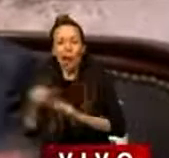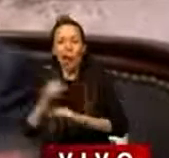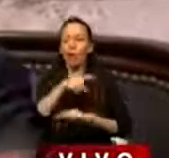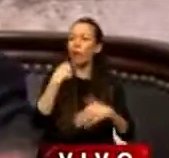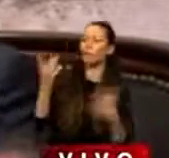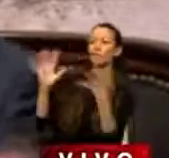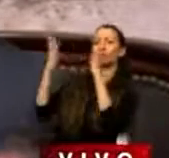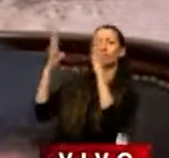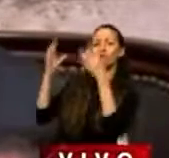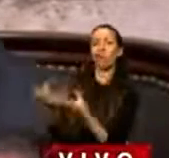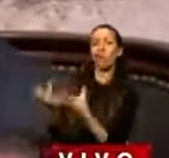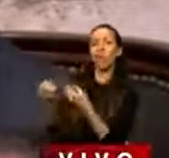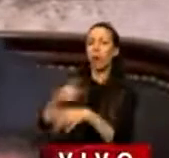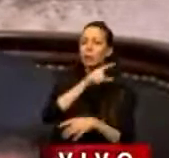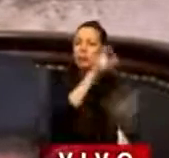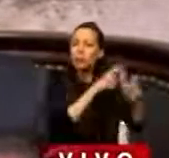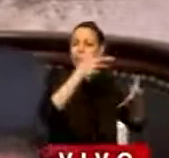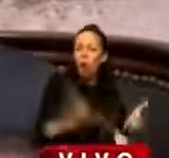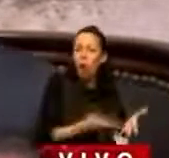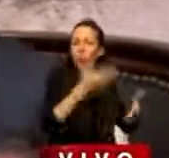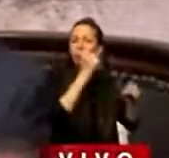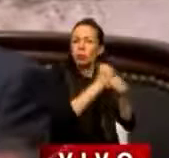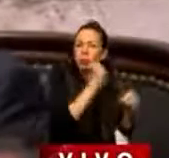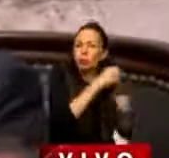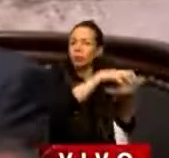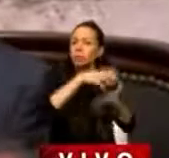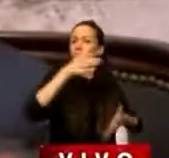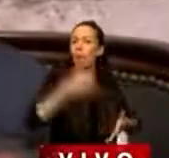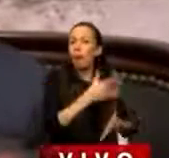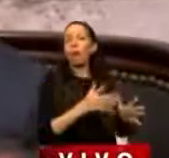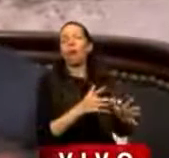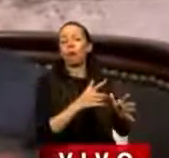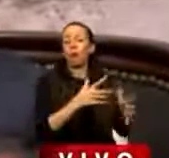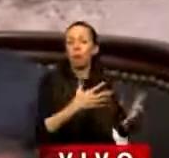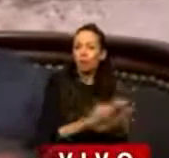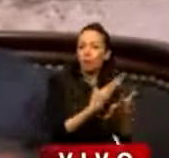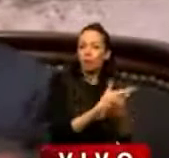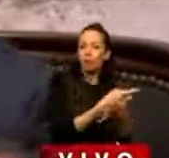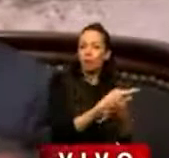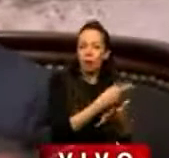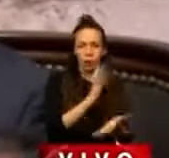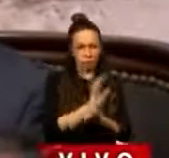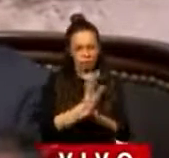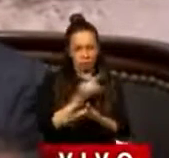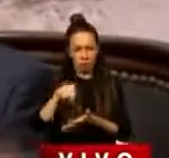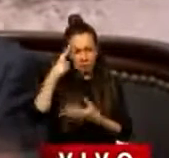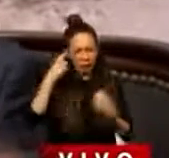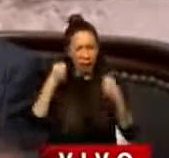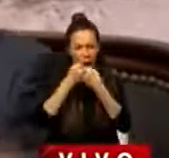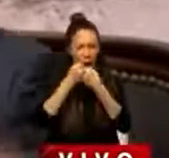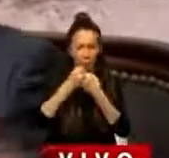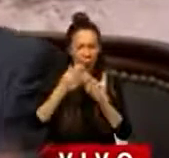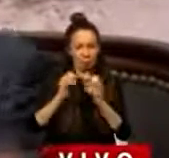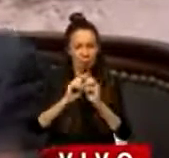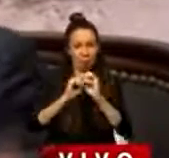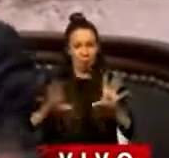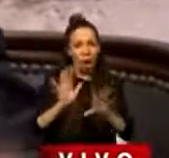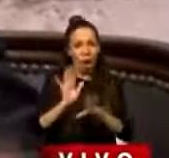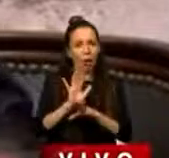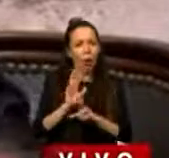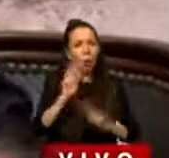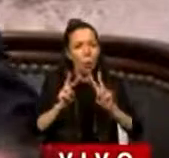contra de lo que producen. Es más, el acuerdo es tan inmoral que sobrereacciona el ajuste sobre el sector privado para que